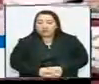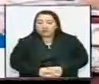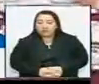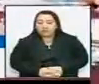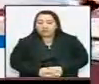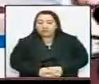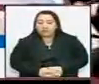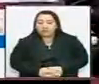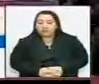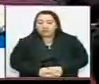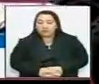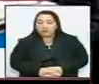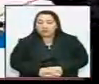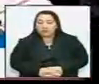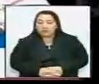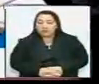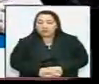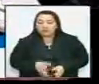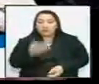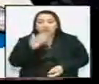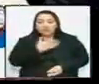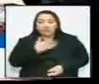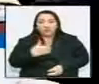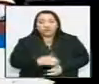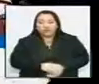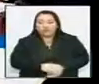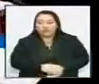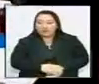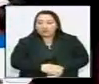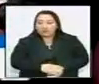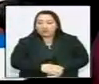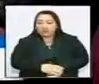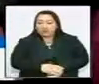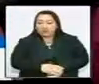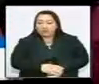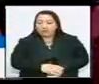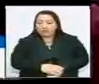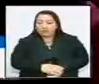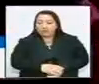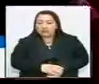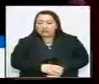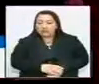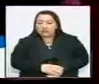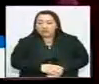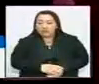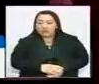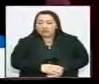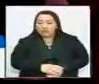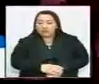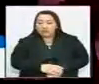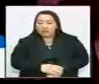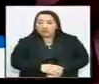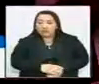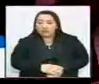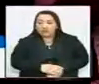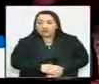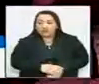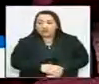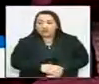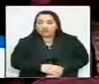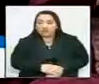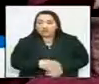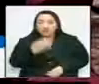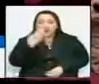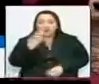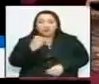Gracias, presidente. Y saludo a mis colegas congresistas y asesores que nos acompañan aquí en la sala por la Barrenechea. Saludo